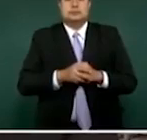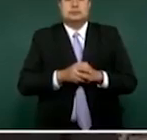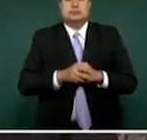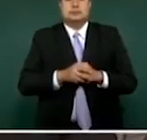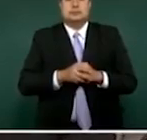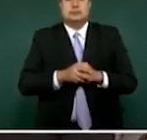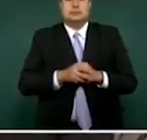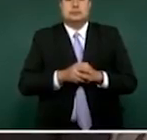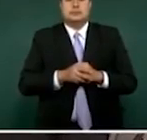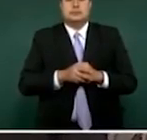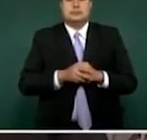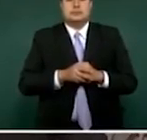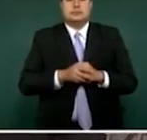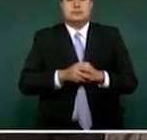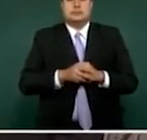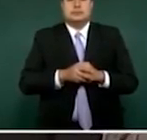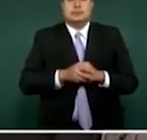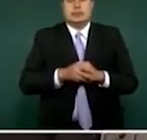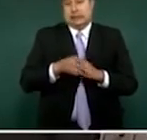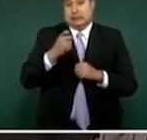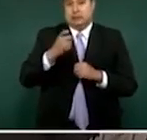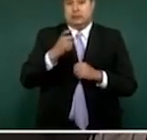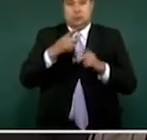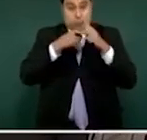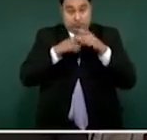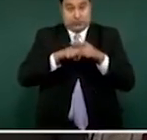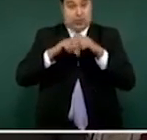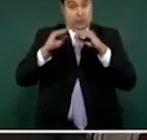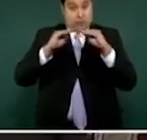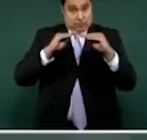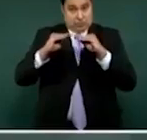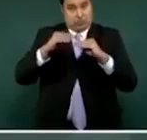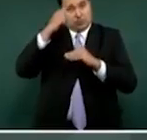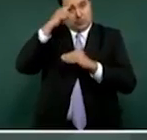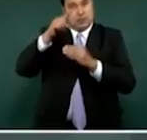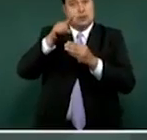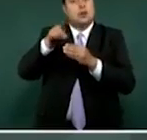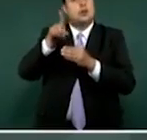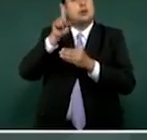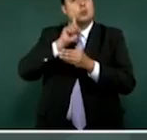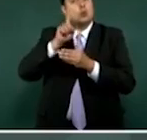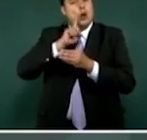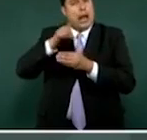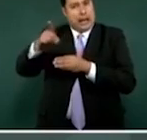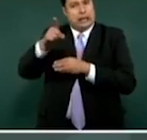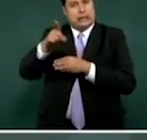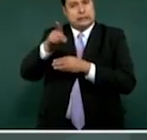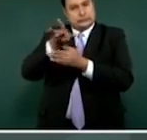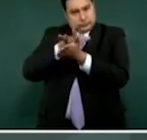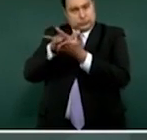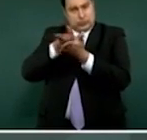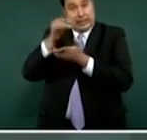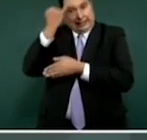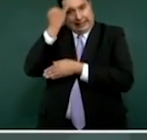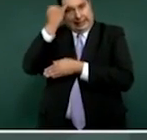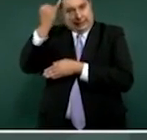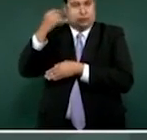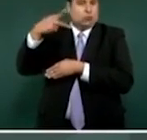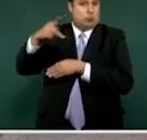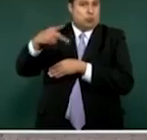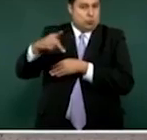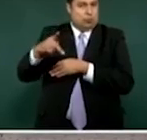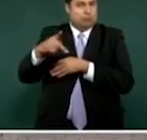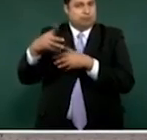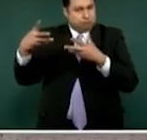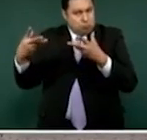Y es un movimiento a favor de las mujeres y promovido por la izquierda.